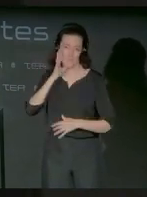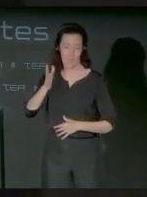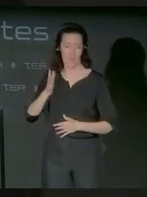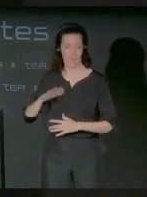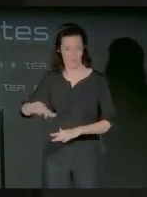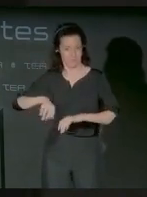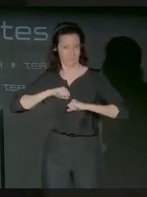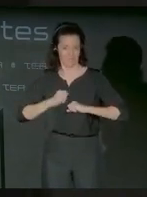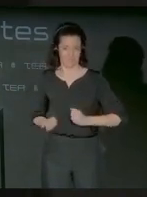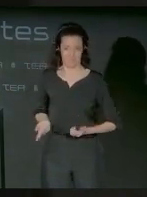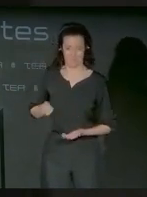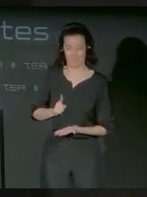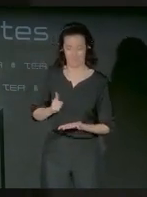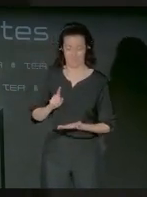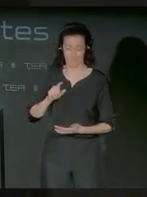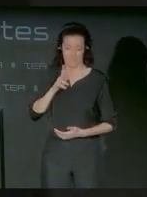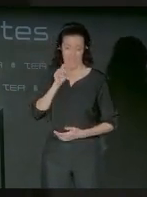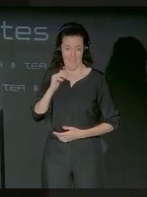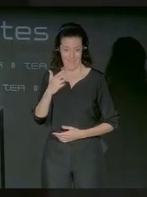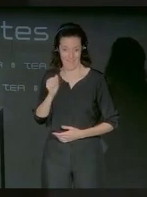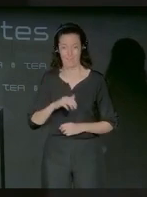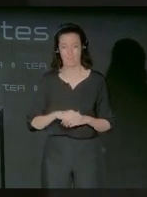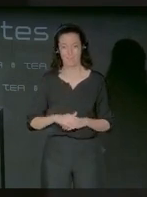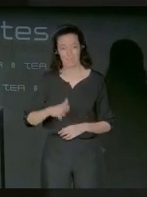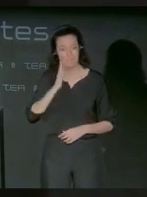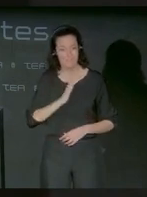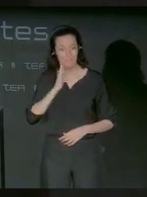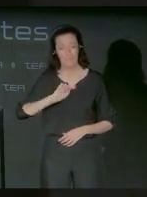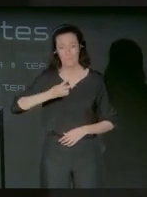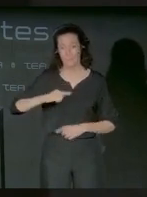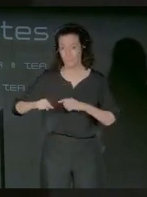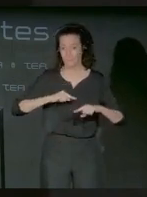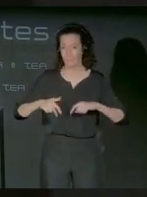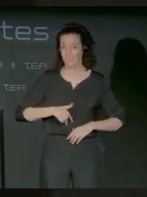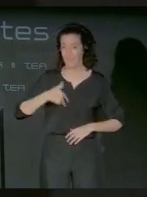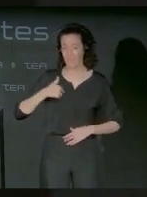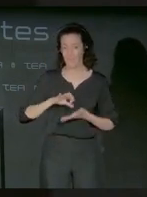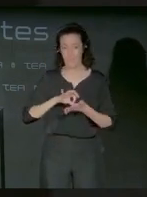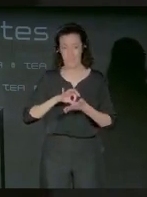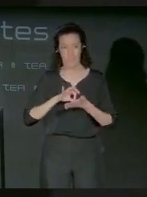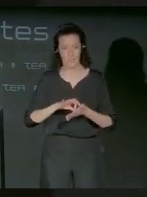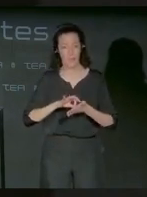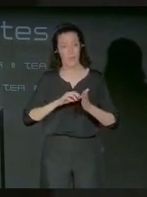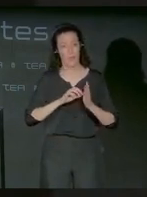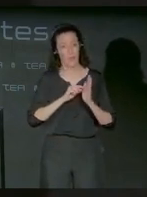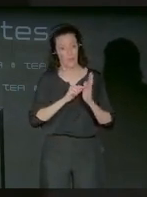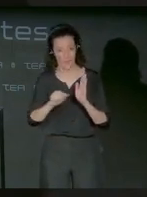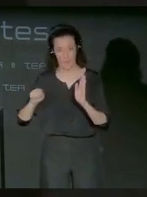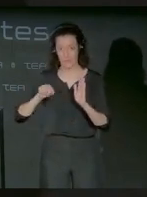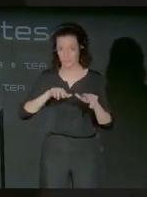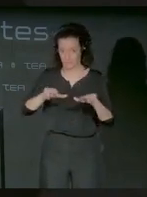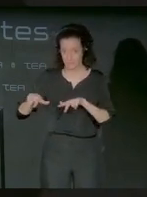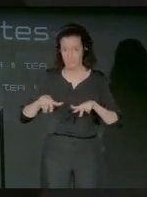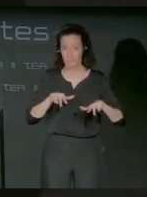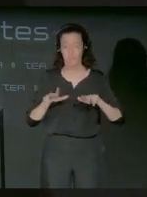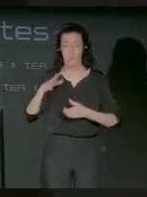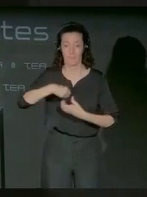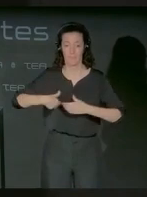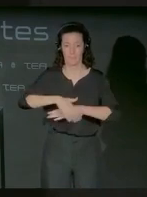José Carlos Acha estimada su directora general de ordenación de los servicios de comunicación audiovisual del Ministerio de economía y asuntos